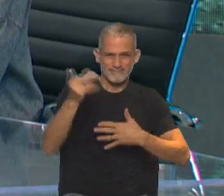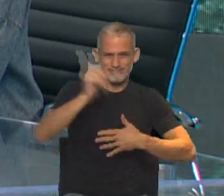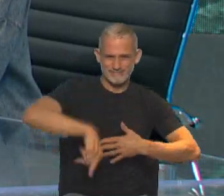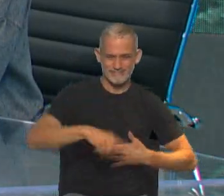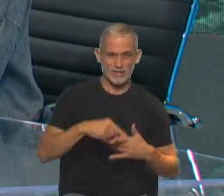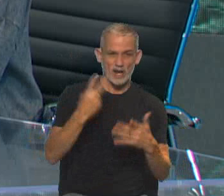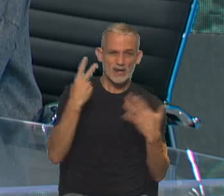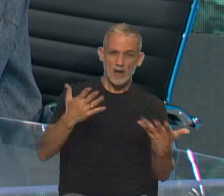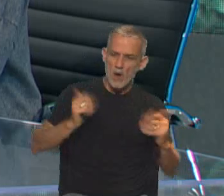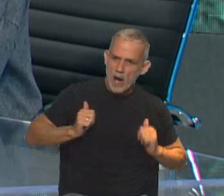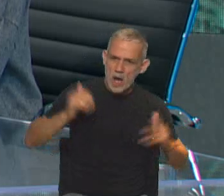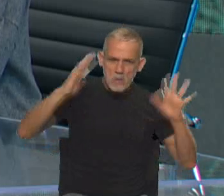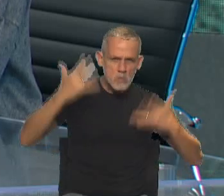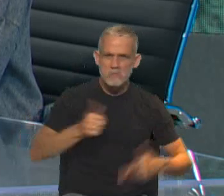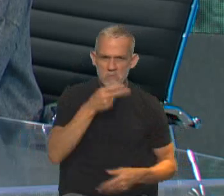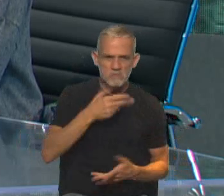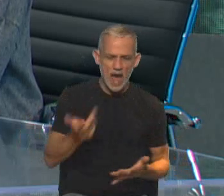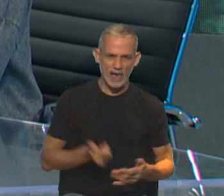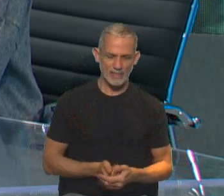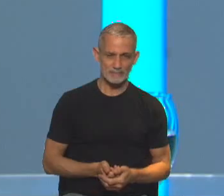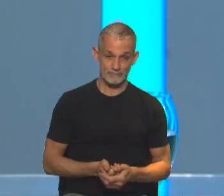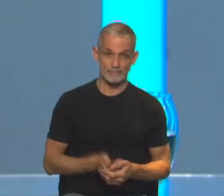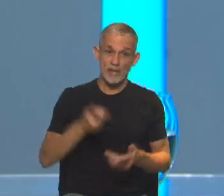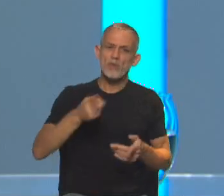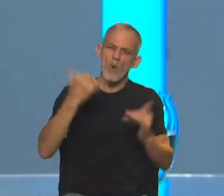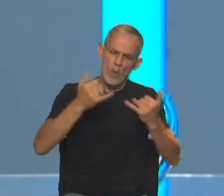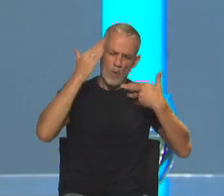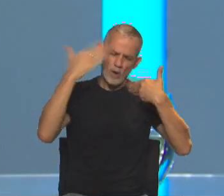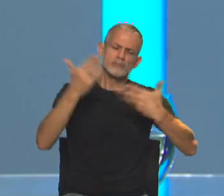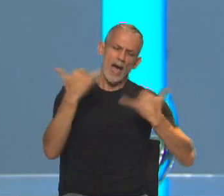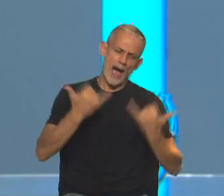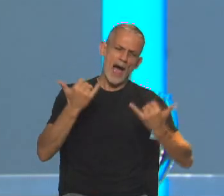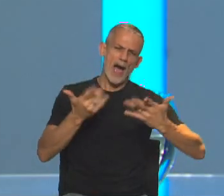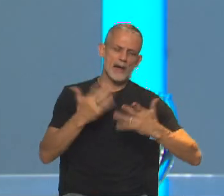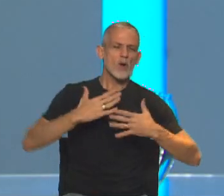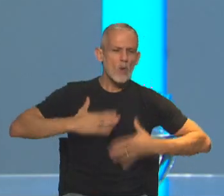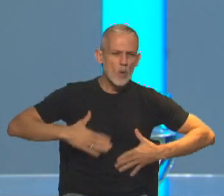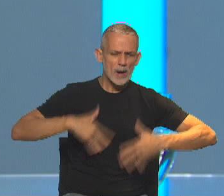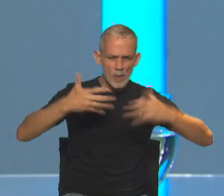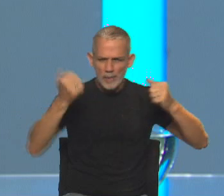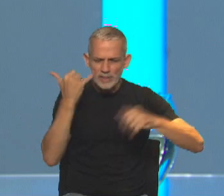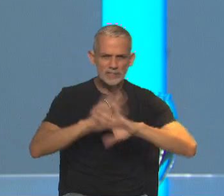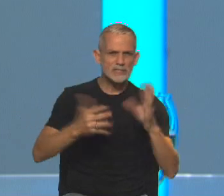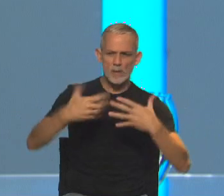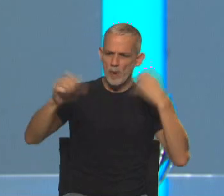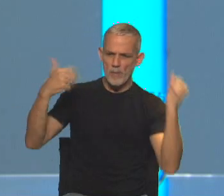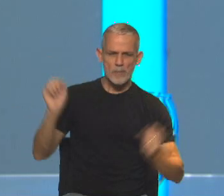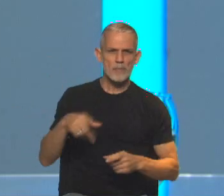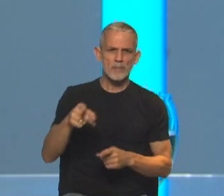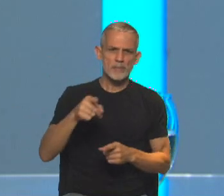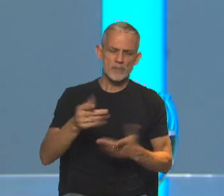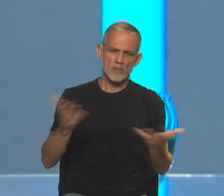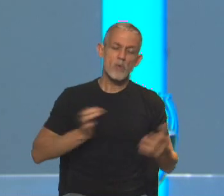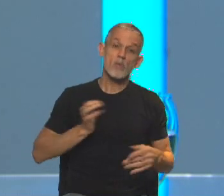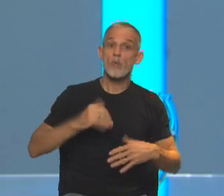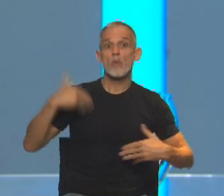el reconocimiento que se merecían como soldados. Bueno, se han hecho igual, ¿no? El reconocimiento de los cuerpos, la posibilidad de muchos soldados de volver. Pero muchos